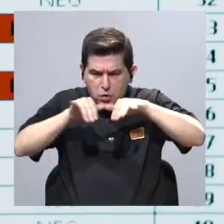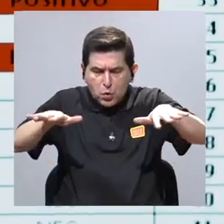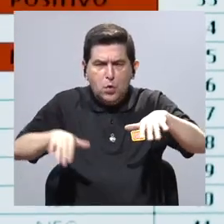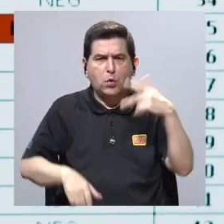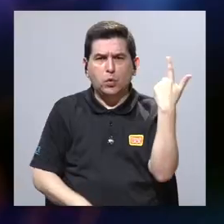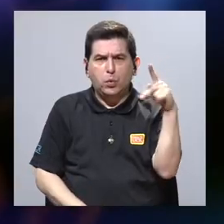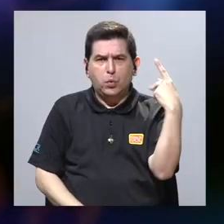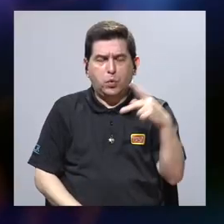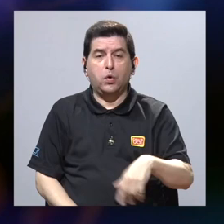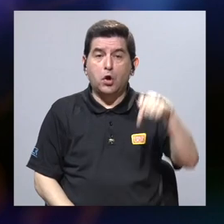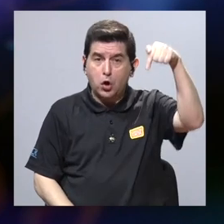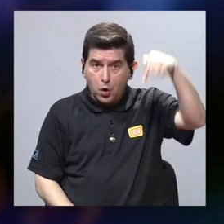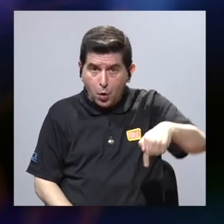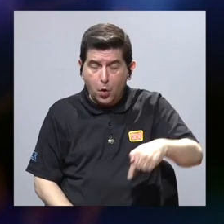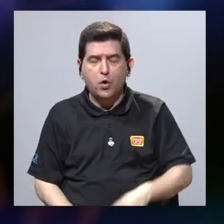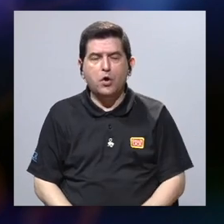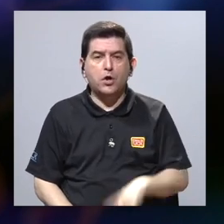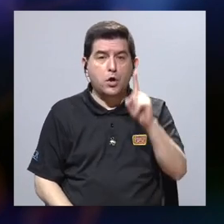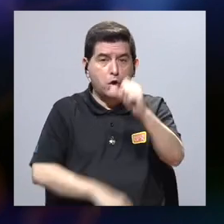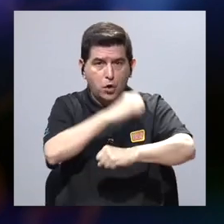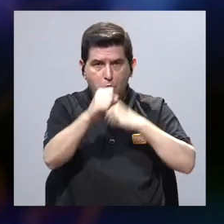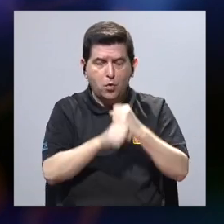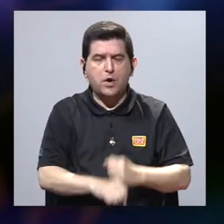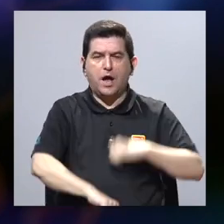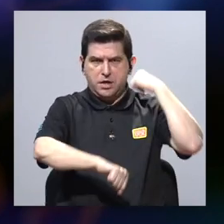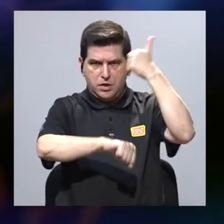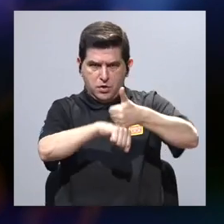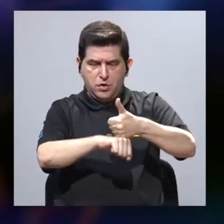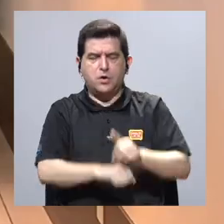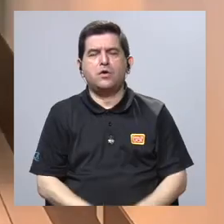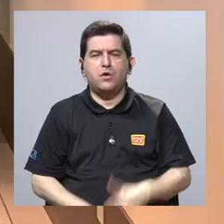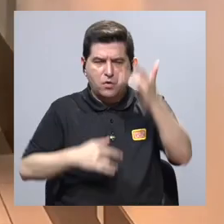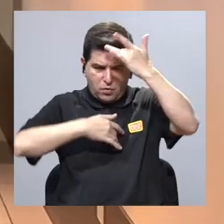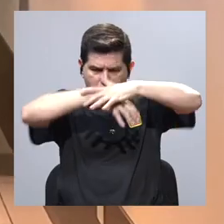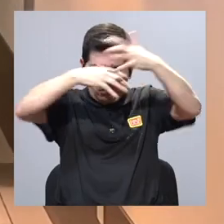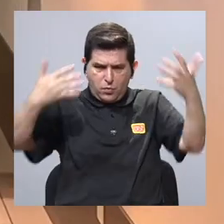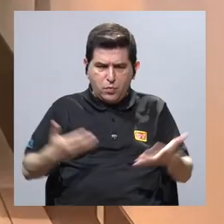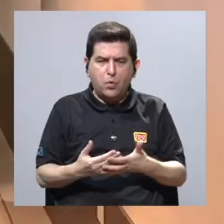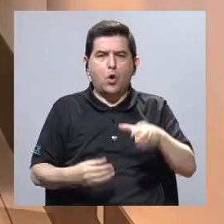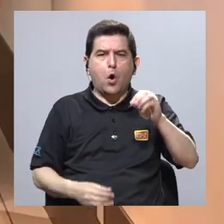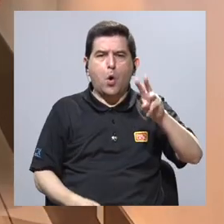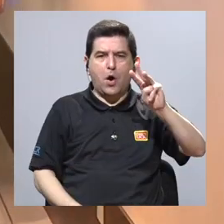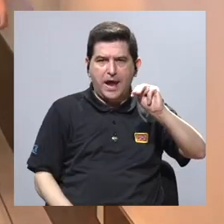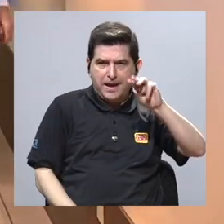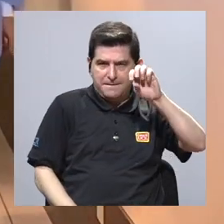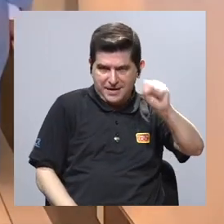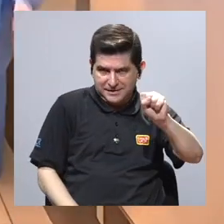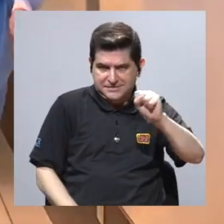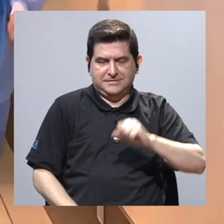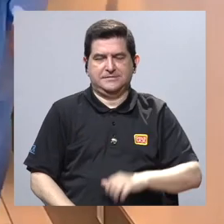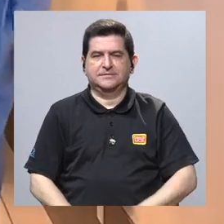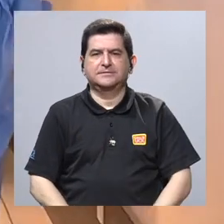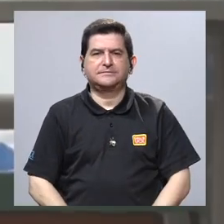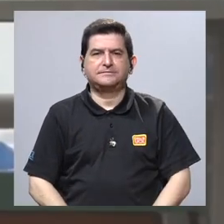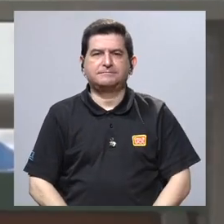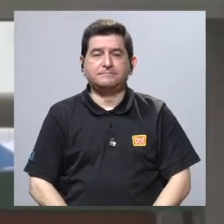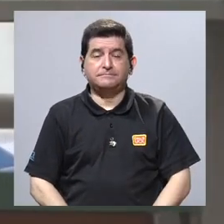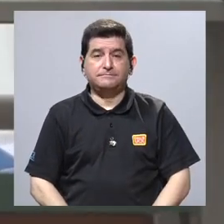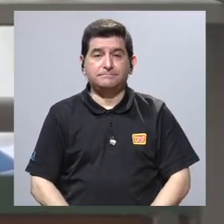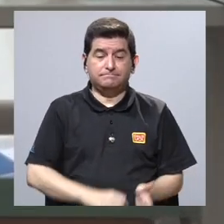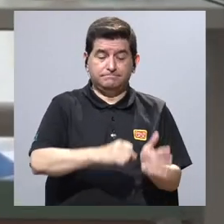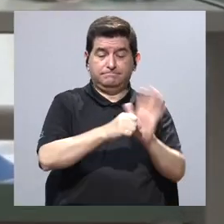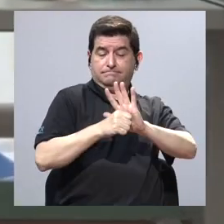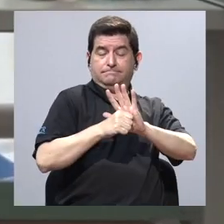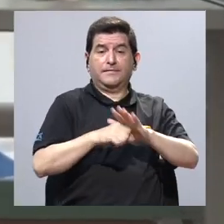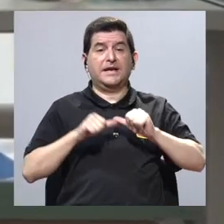contagioso. Hoy, a más de un año de haber sido decretada como pandemia por la Organización Mundial de la Salud,